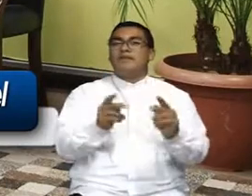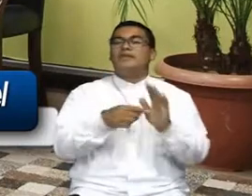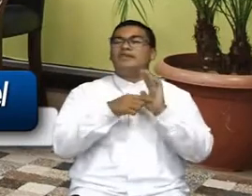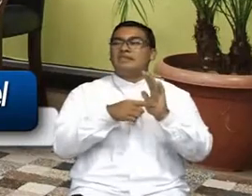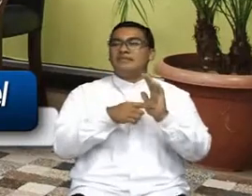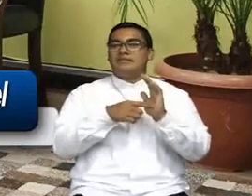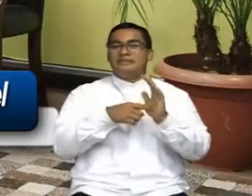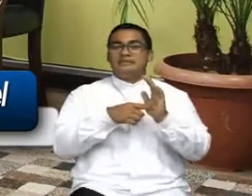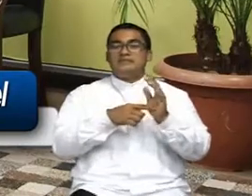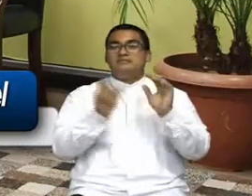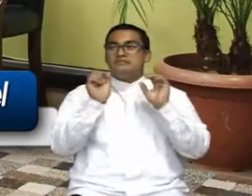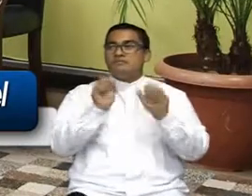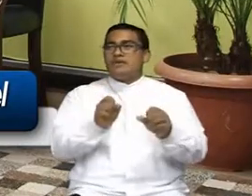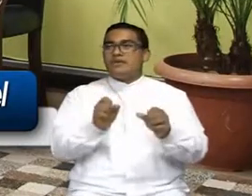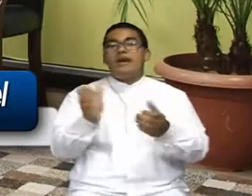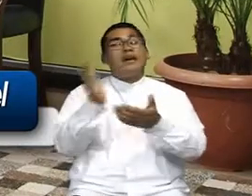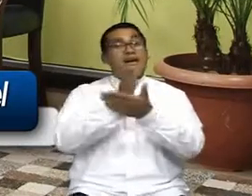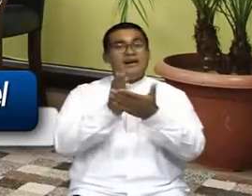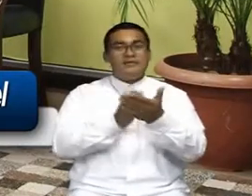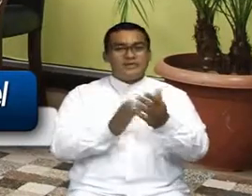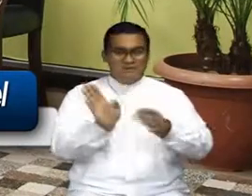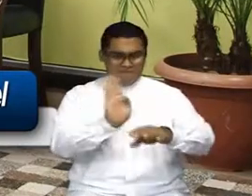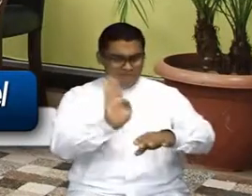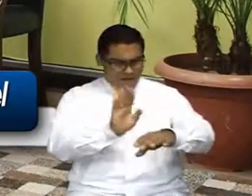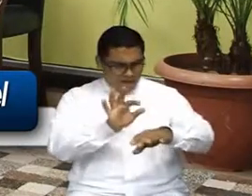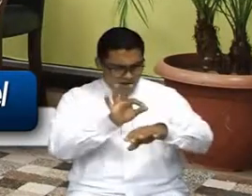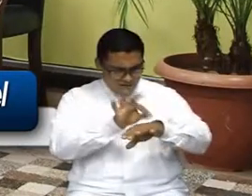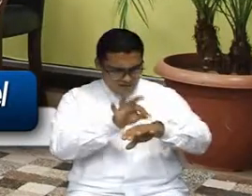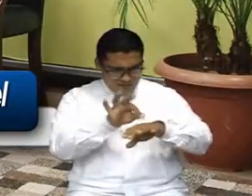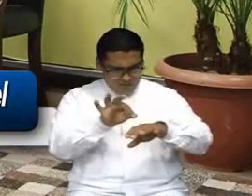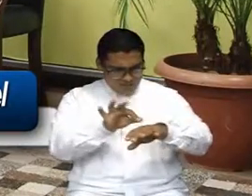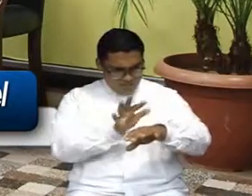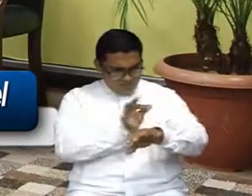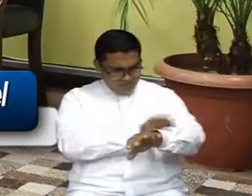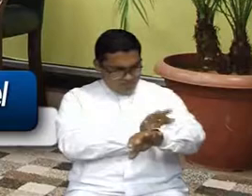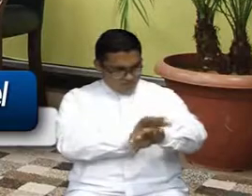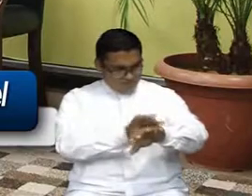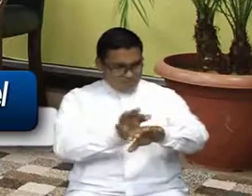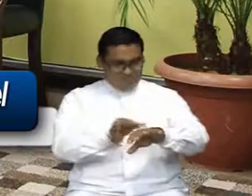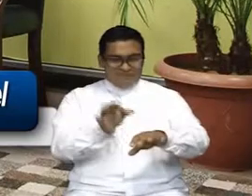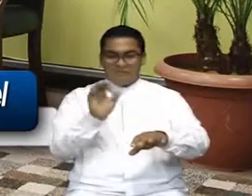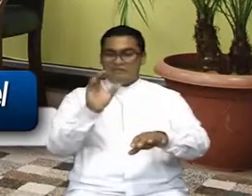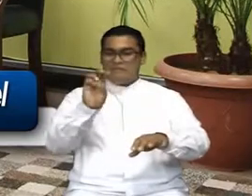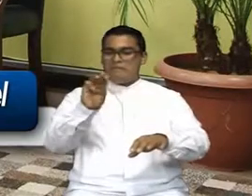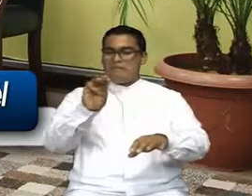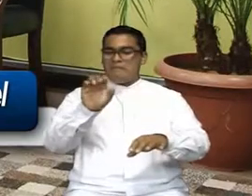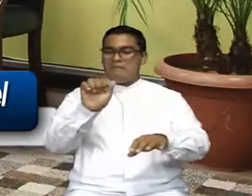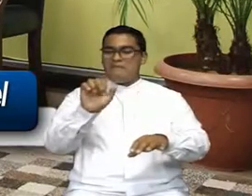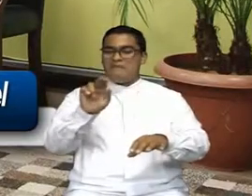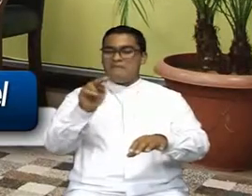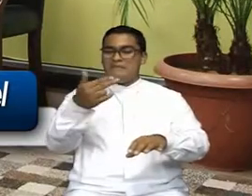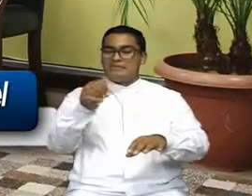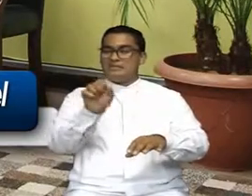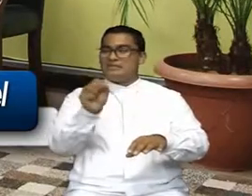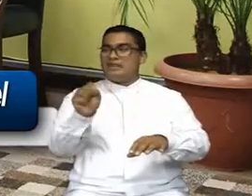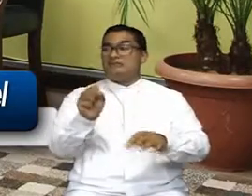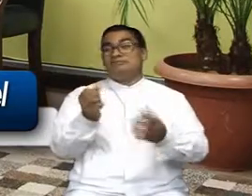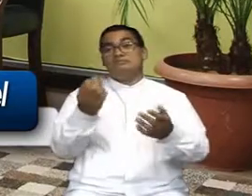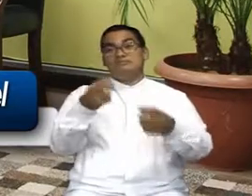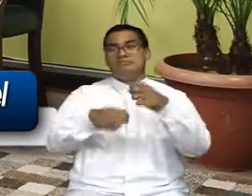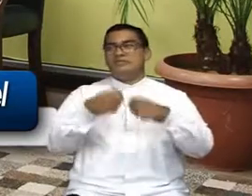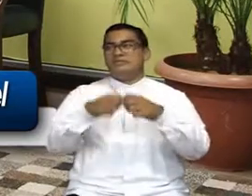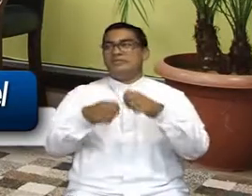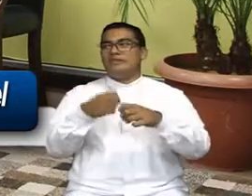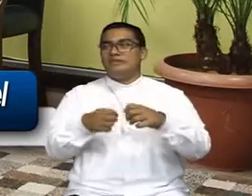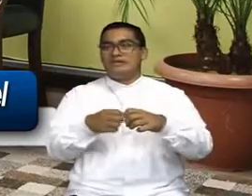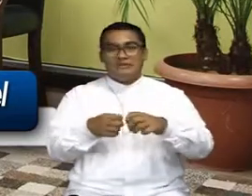tener manchitas claritas. Manchas claritas, ¿verdad? Que eso más bien es que tenemos un